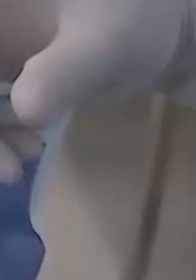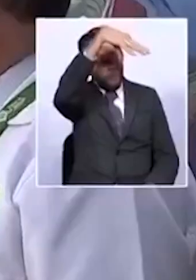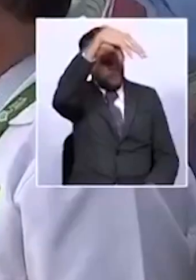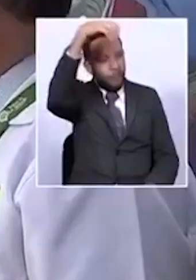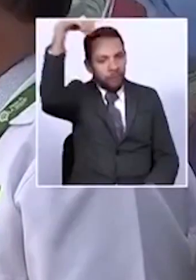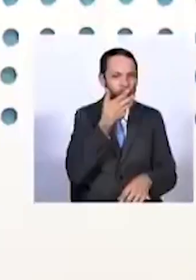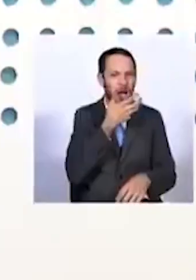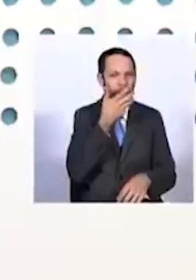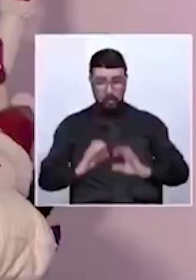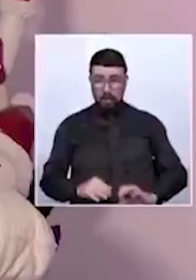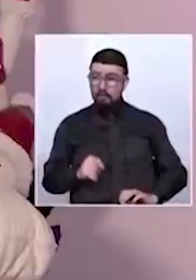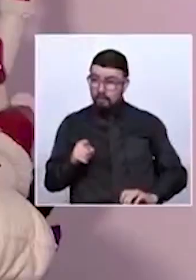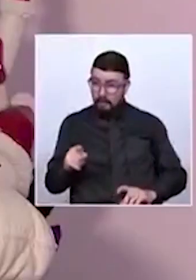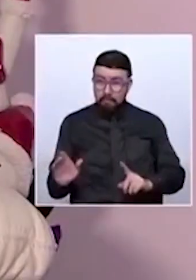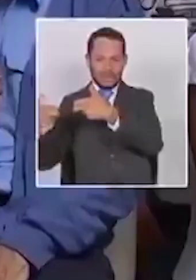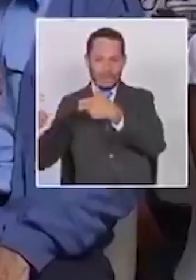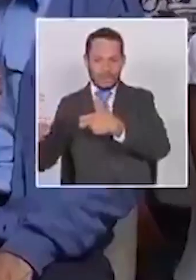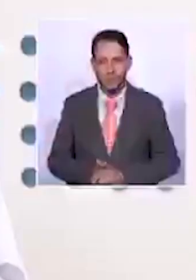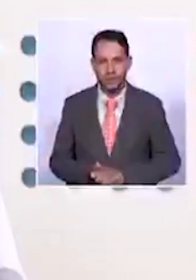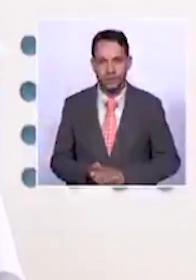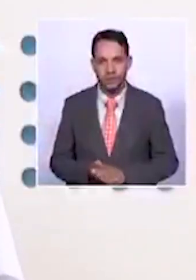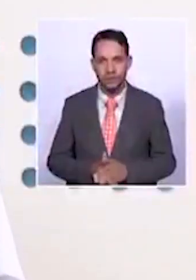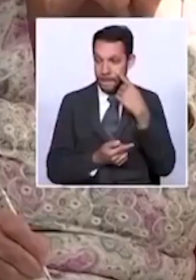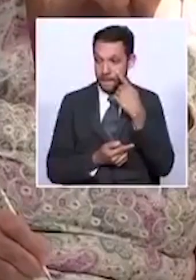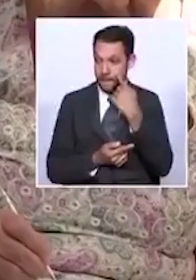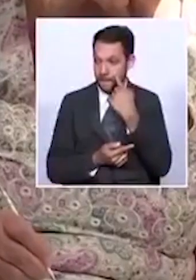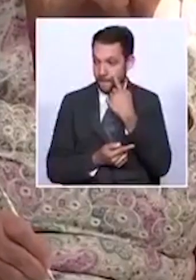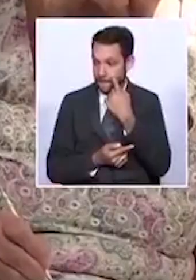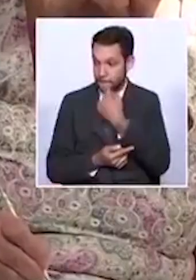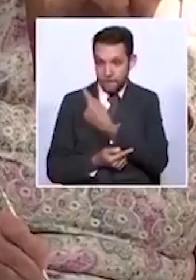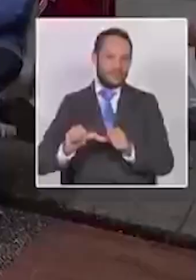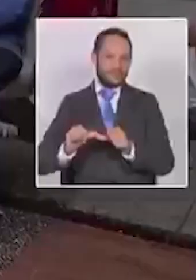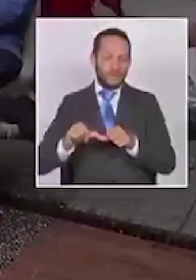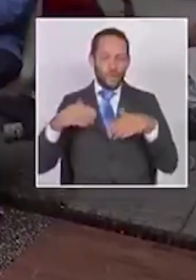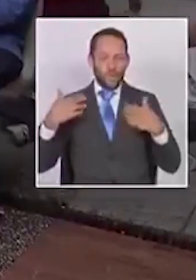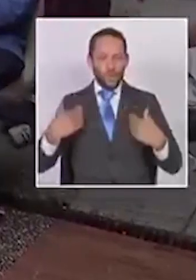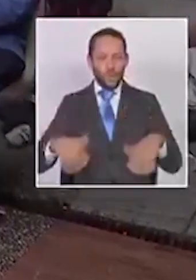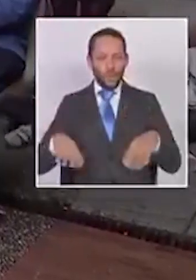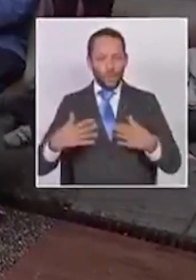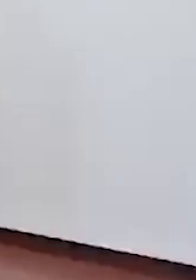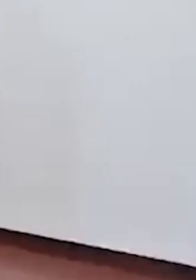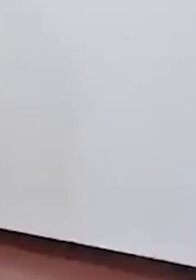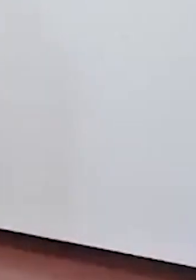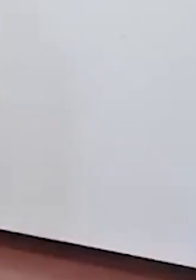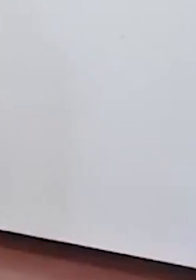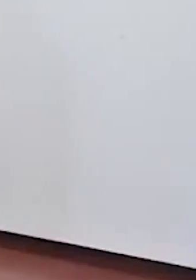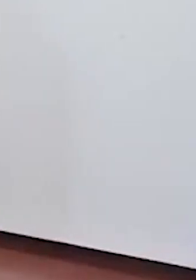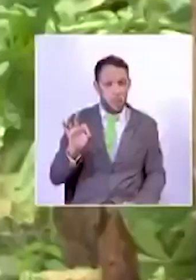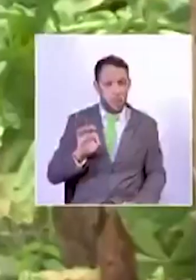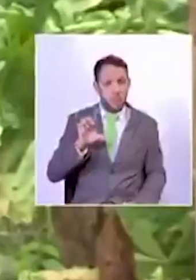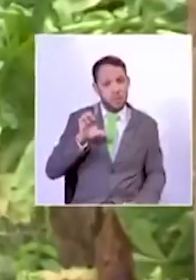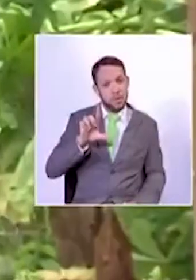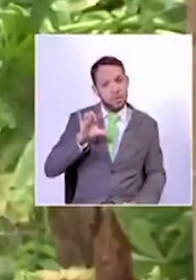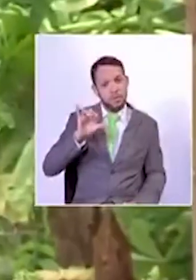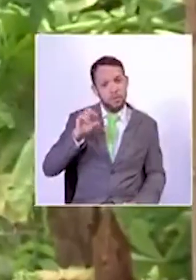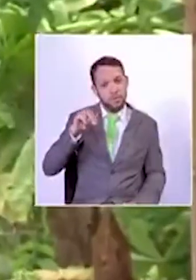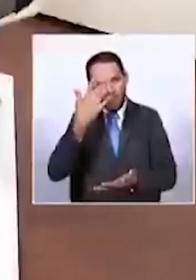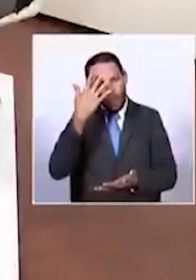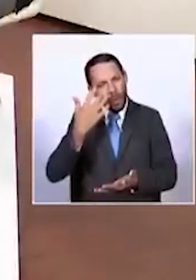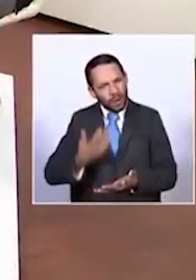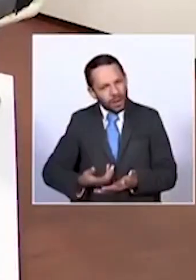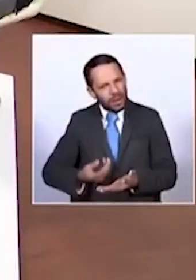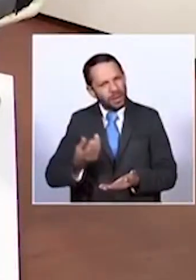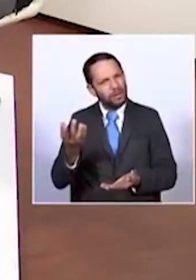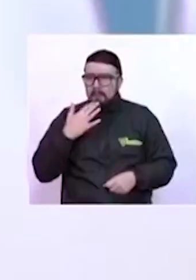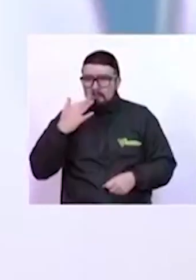Nuestra salud es lo más importante y valioso que tenemos. Durante 20 años hemos llevado mensajes de educación y conciencia a diferentes